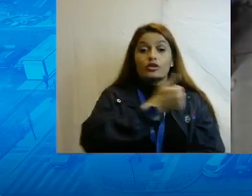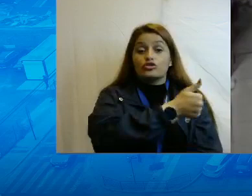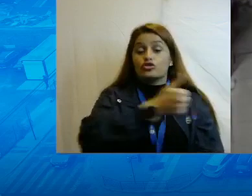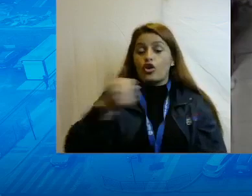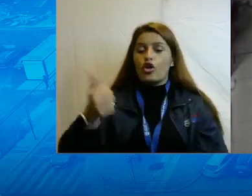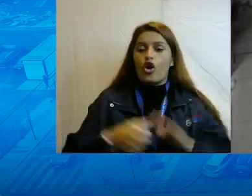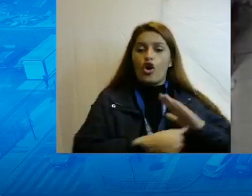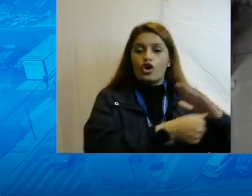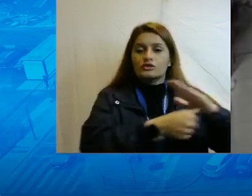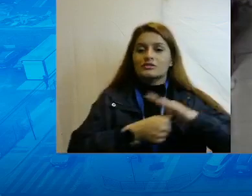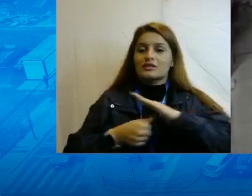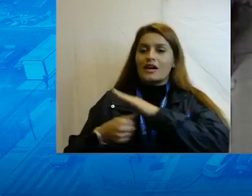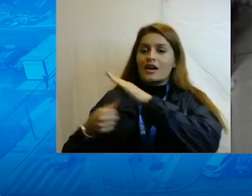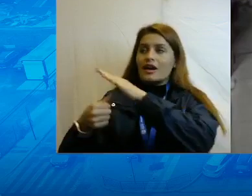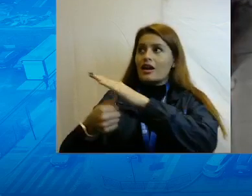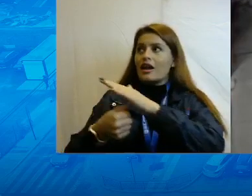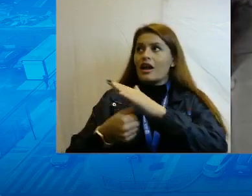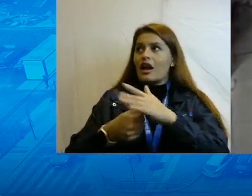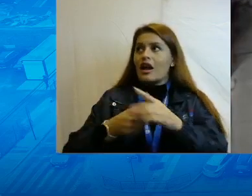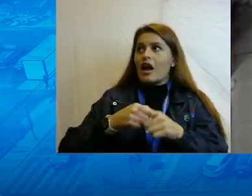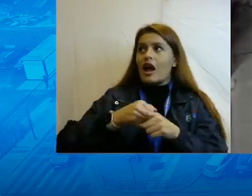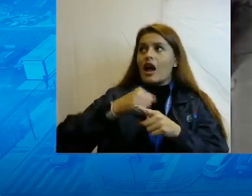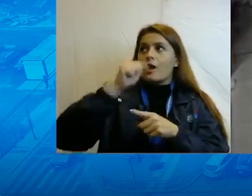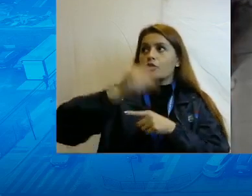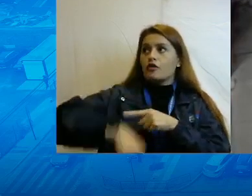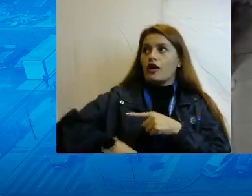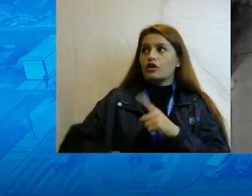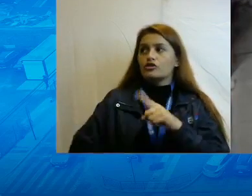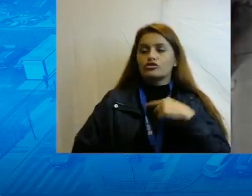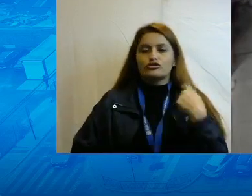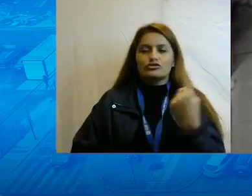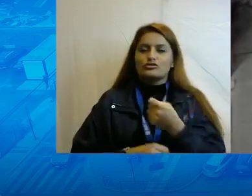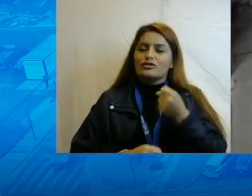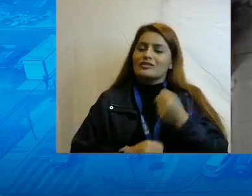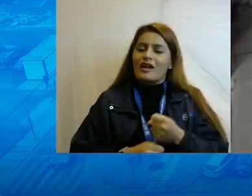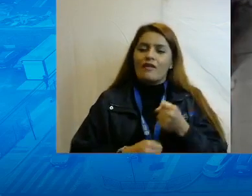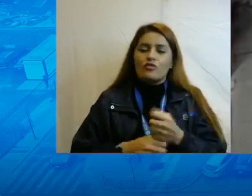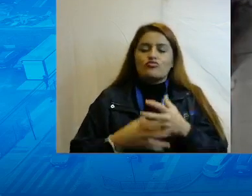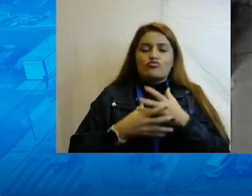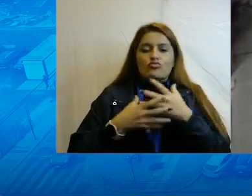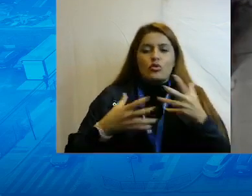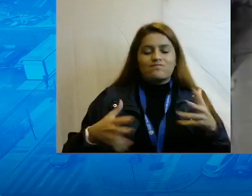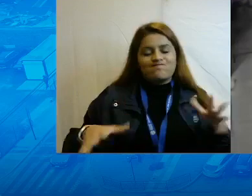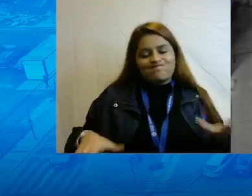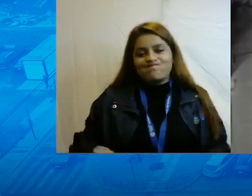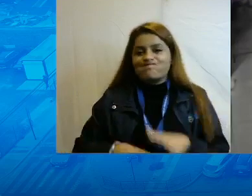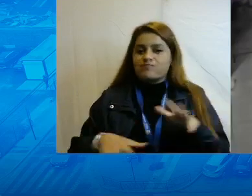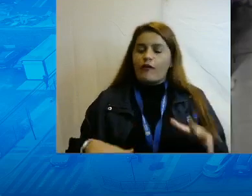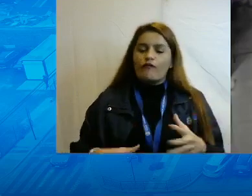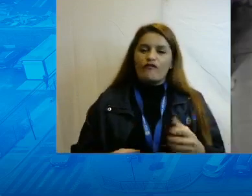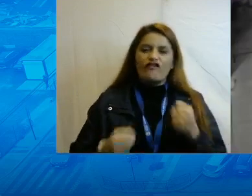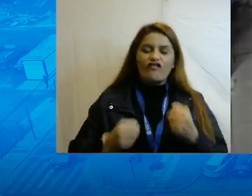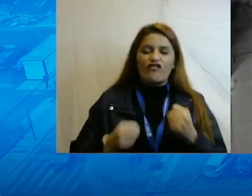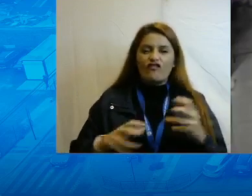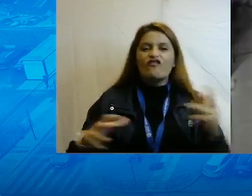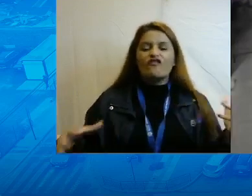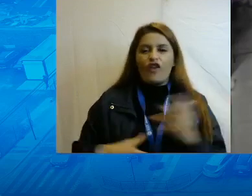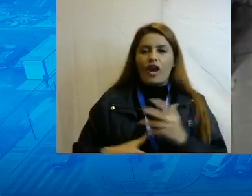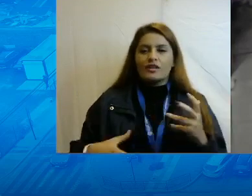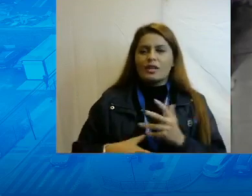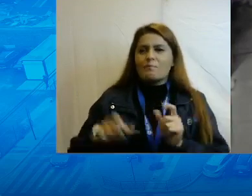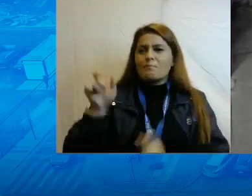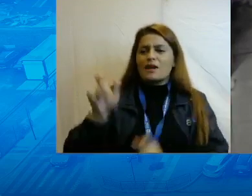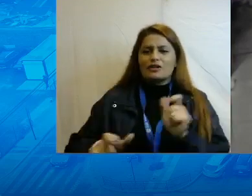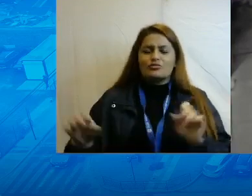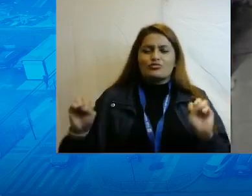concejales, la subvención aprobada. Nosotros hacemos un trabajo súper intenso, muy, muy fuerte, atendemos a